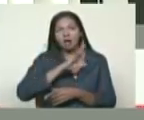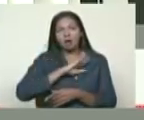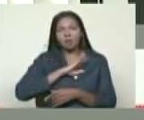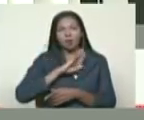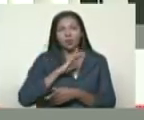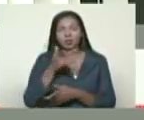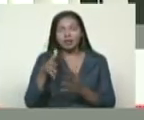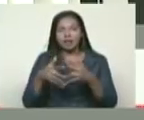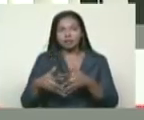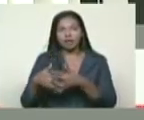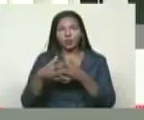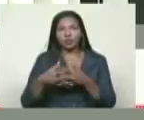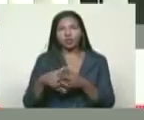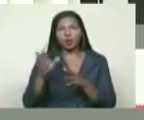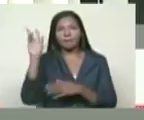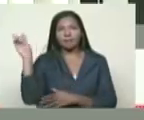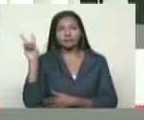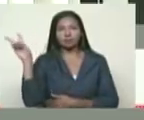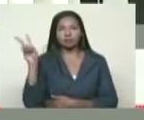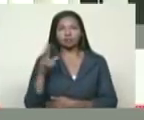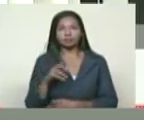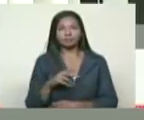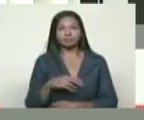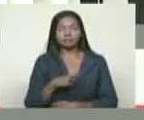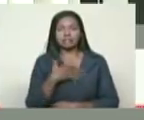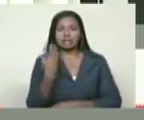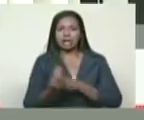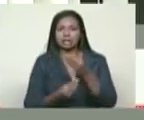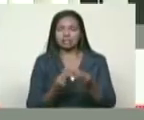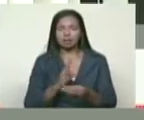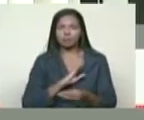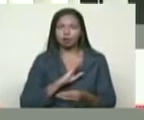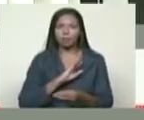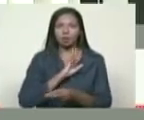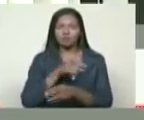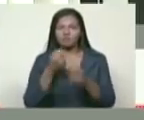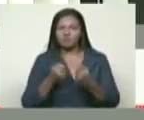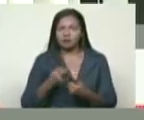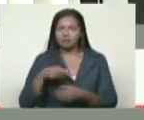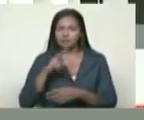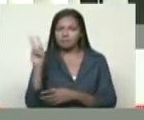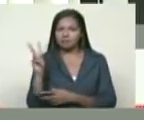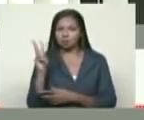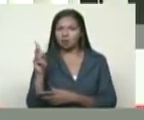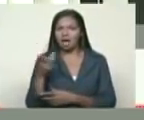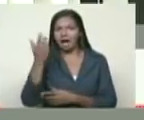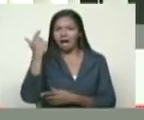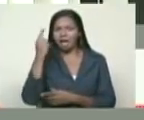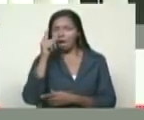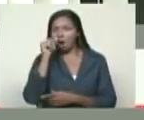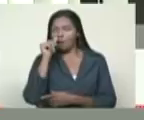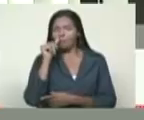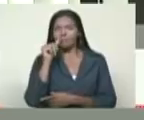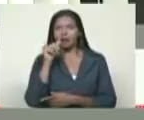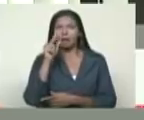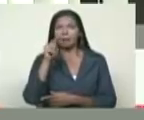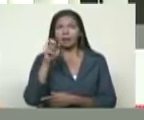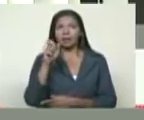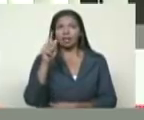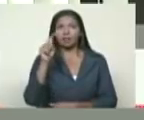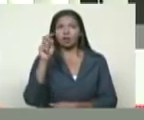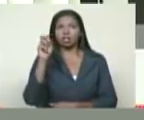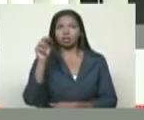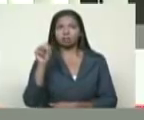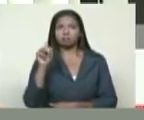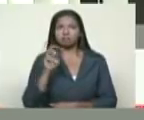dominante de los Estados Unidos en Venezuela. Y quieren hacerse del poder en Venezuela. Ayer el señor Bolton puso un tuit, no lo tengo